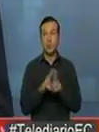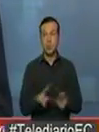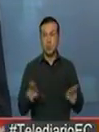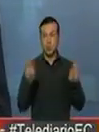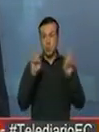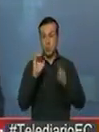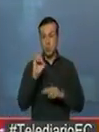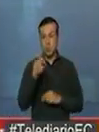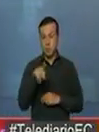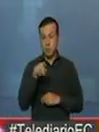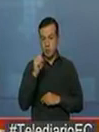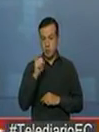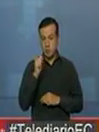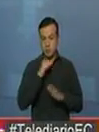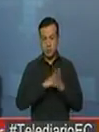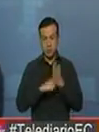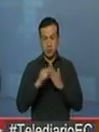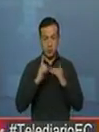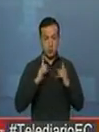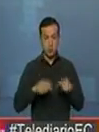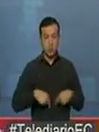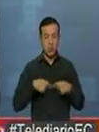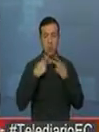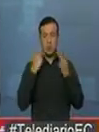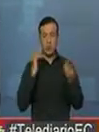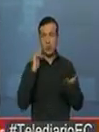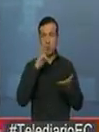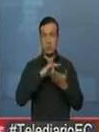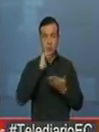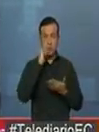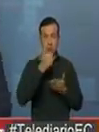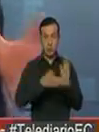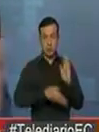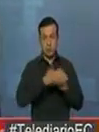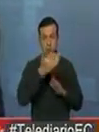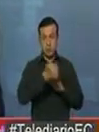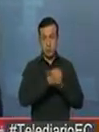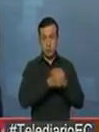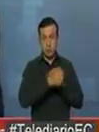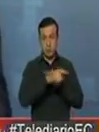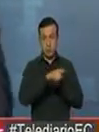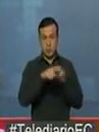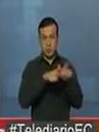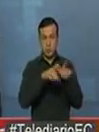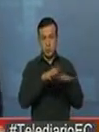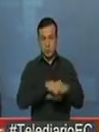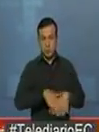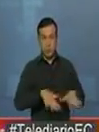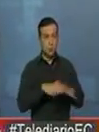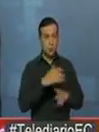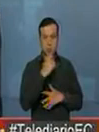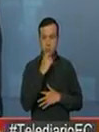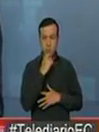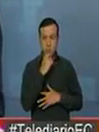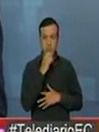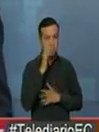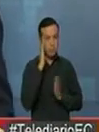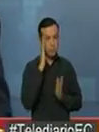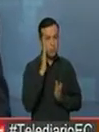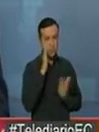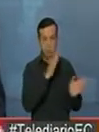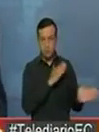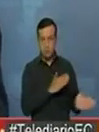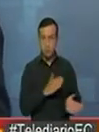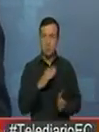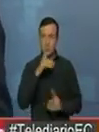Panamericana de la Salud y del Ministerio de Salud Pública viajarán el día de mañana a Galápagos para ver un poco la situación y dónde fortalecer las acciones de prevención. Esto es